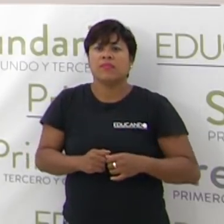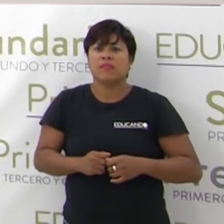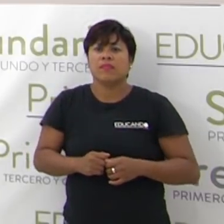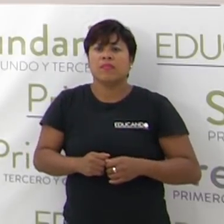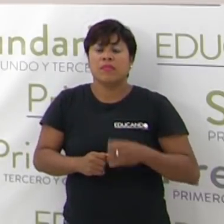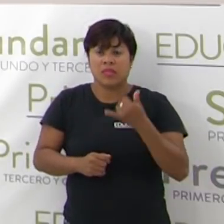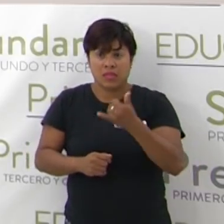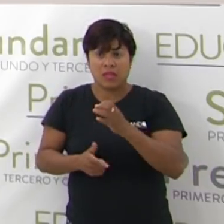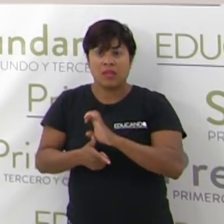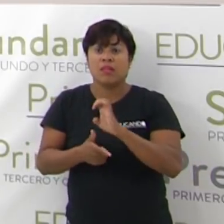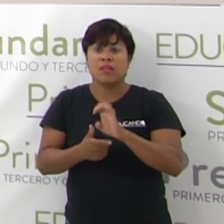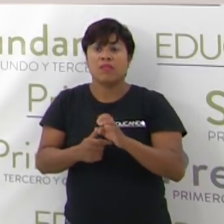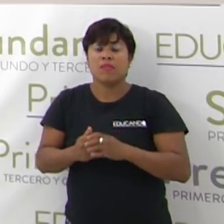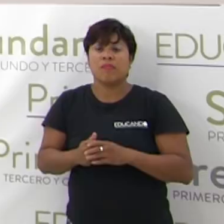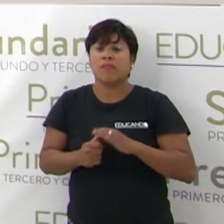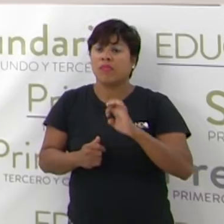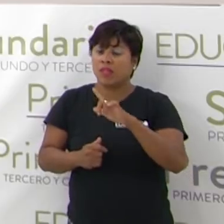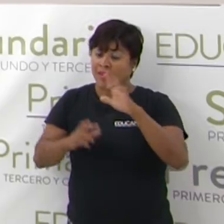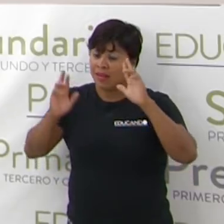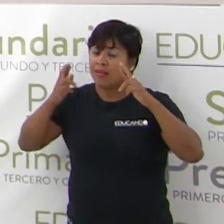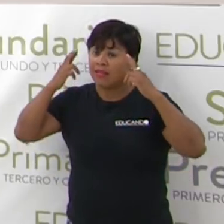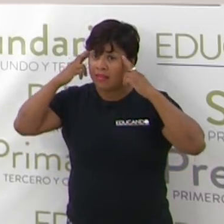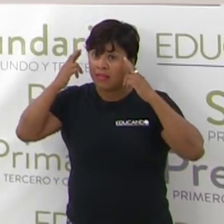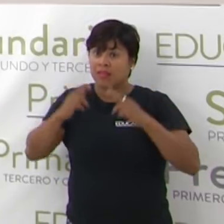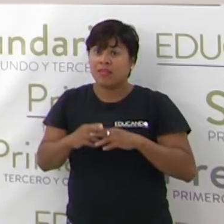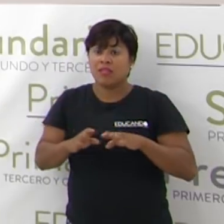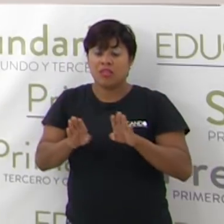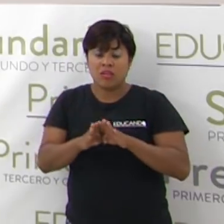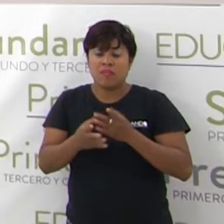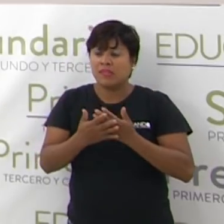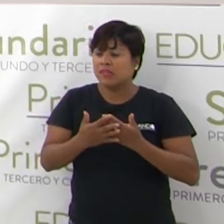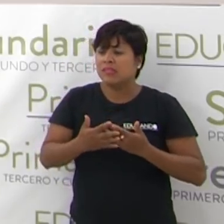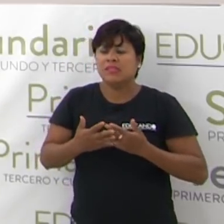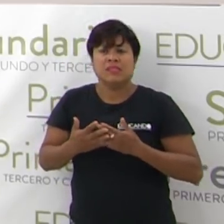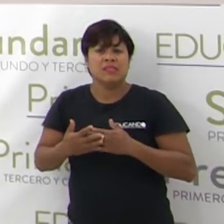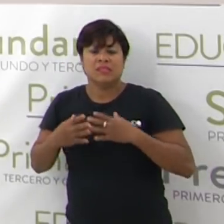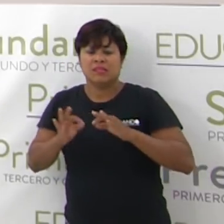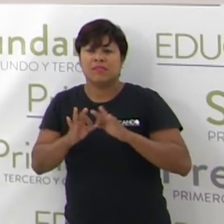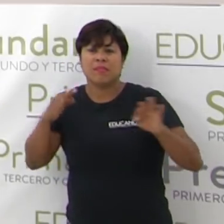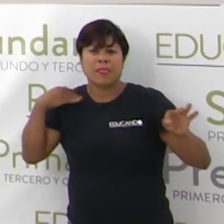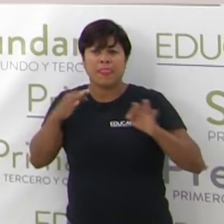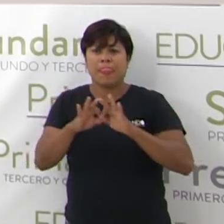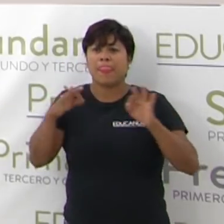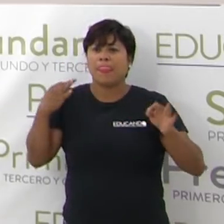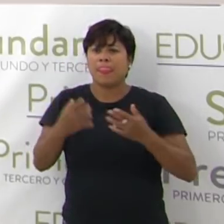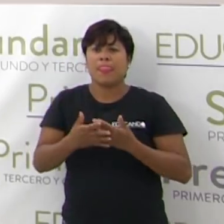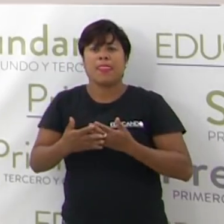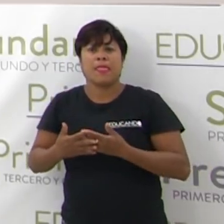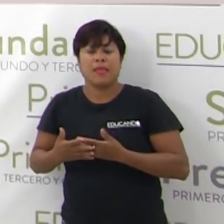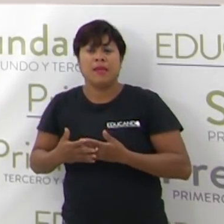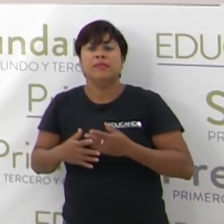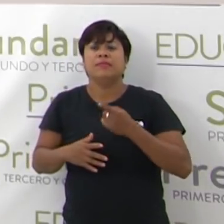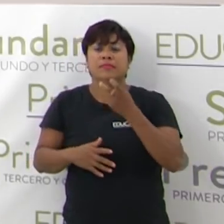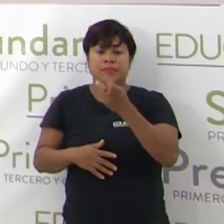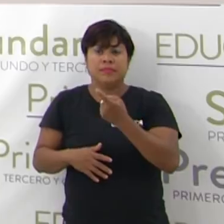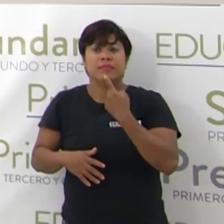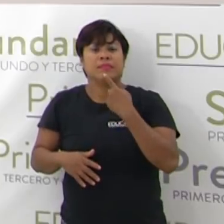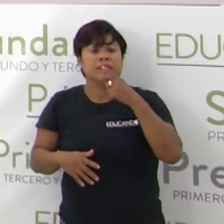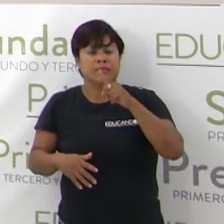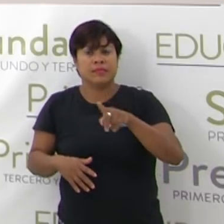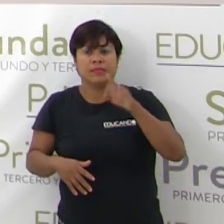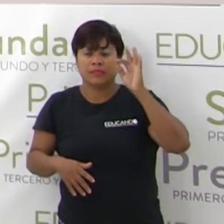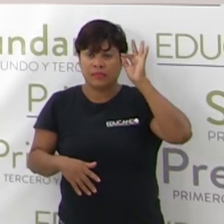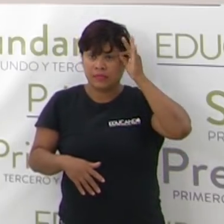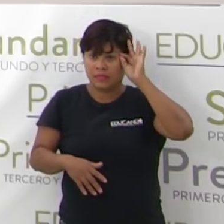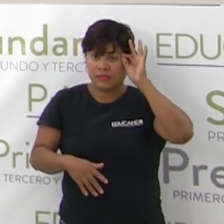Y entonces el rey, como ya le entró la desesperación, le había entrado la desesperación, mandó a su